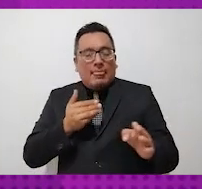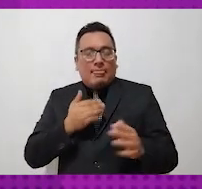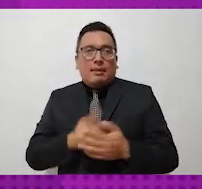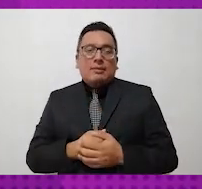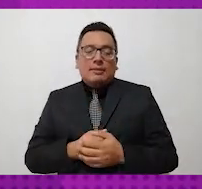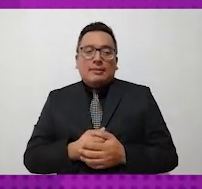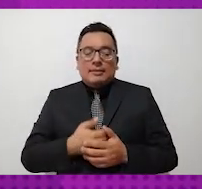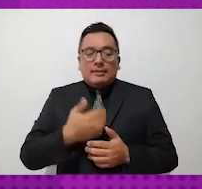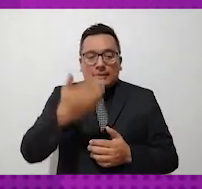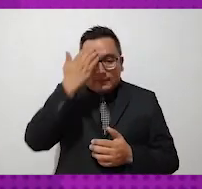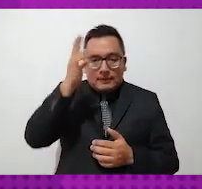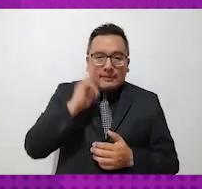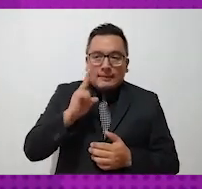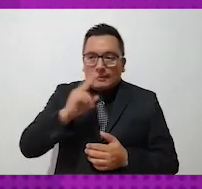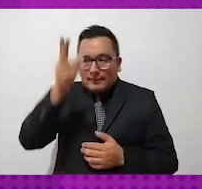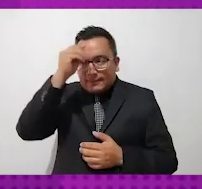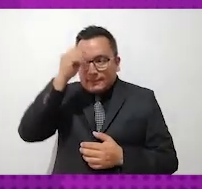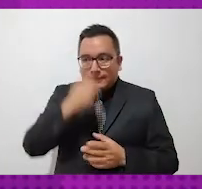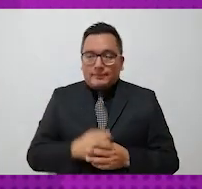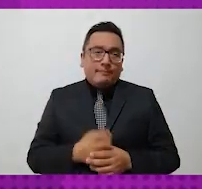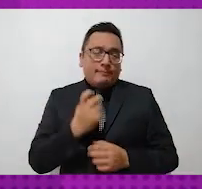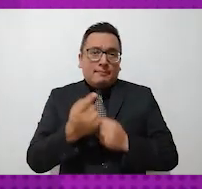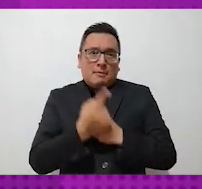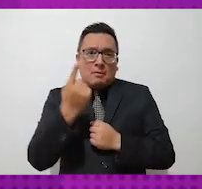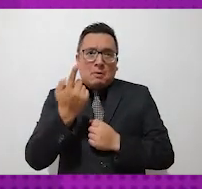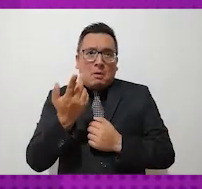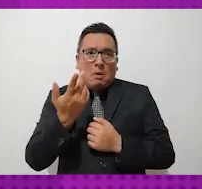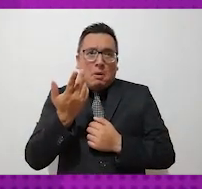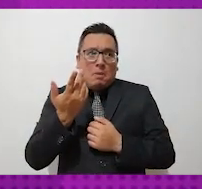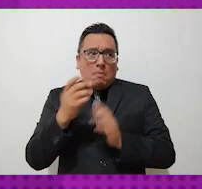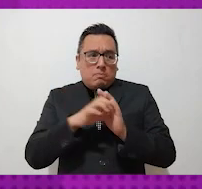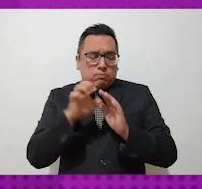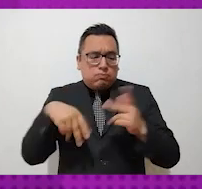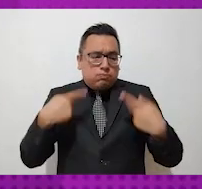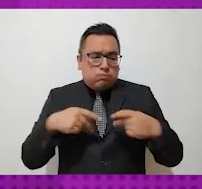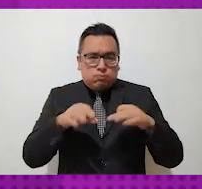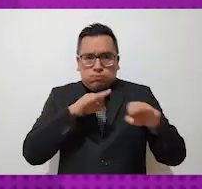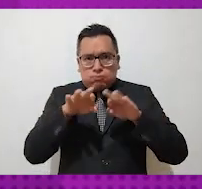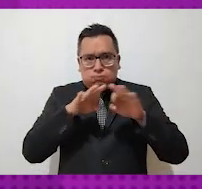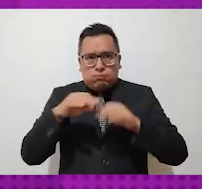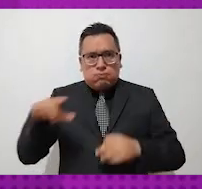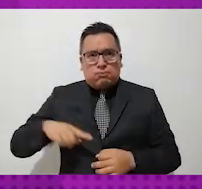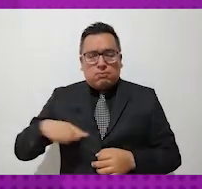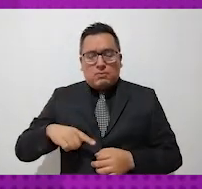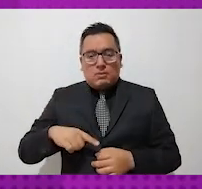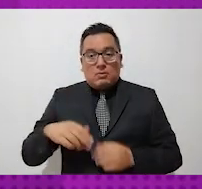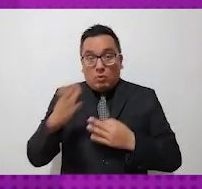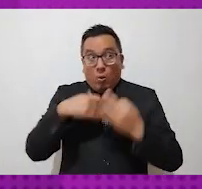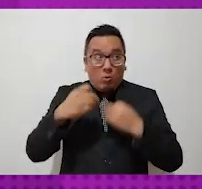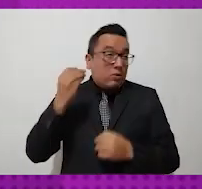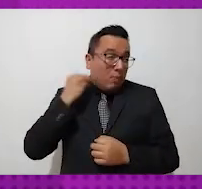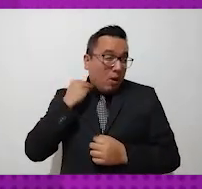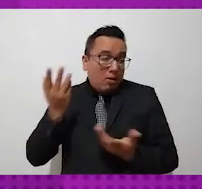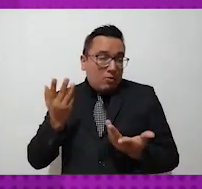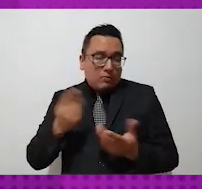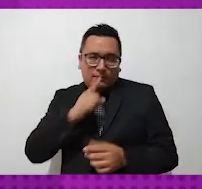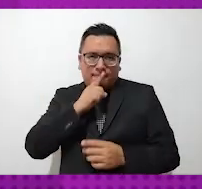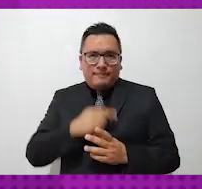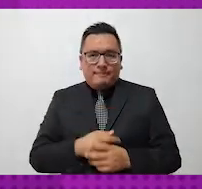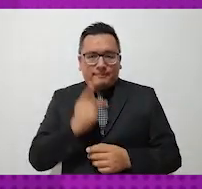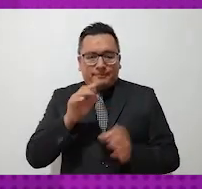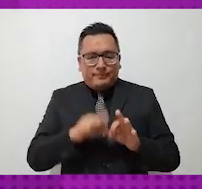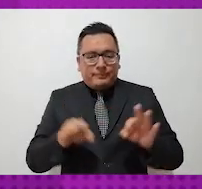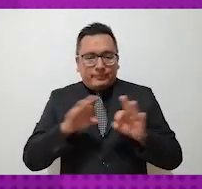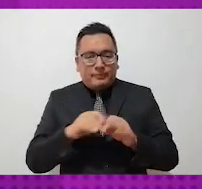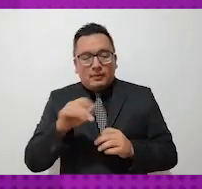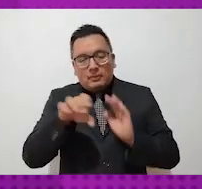muy importante. Sí, es que no todas las personas que laboran en una institución pública pues son abogados, y es importante que quienes